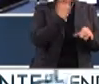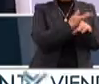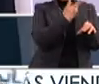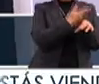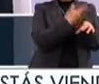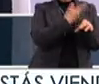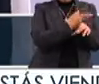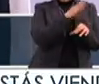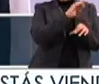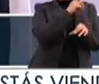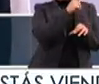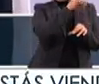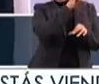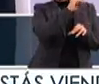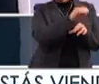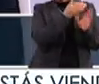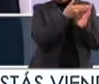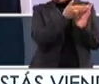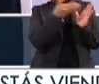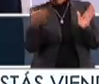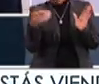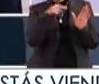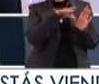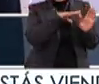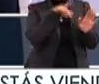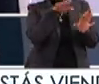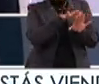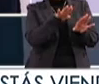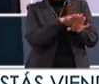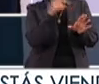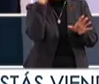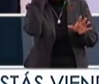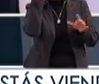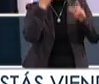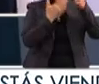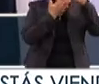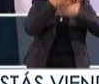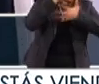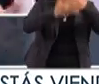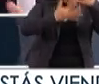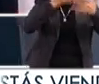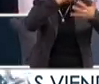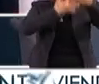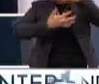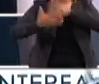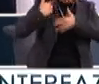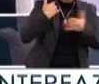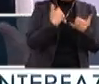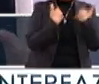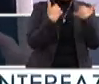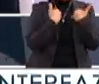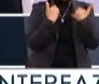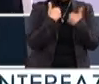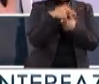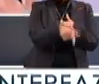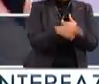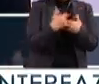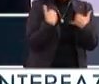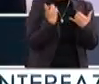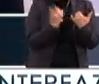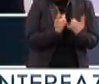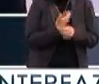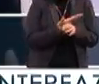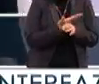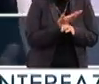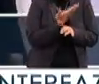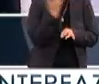bachillerato del nivel medio superior hay como un conflicto entre que son todavía chicos menores de edad que los